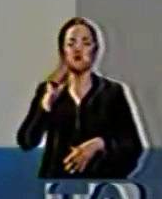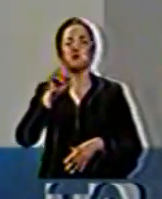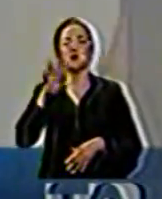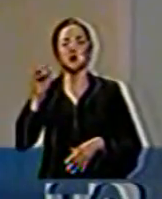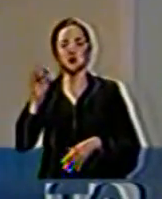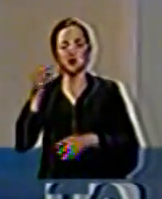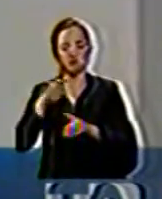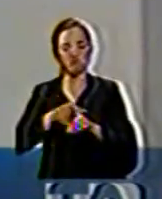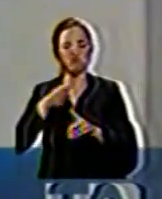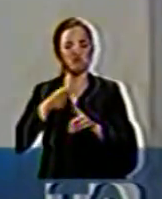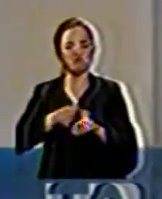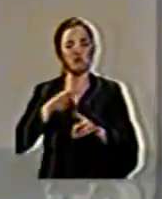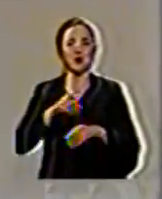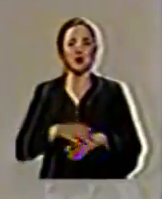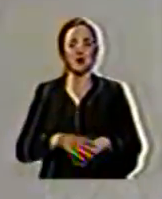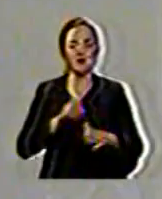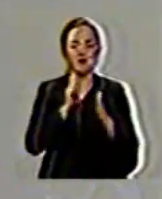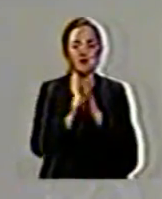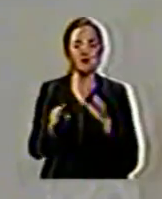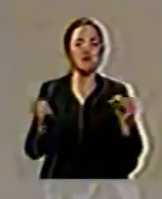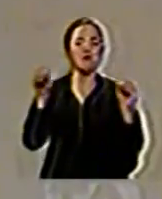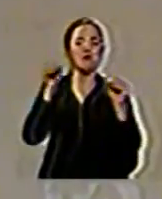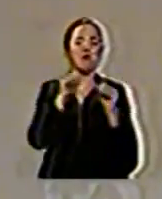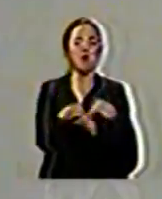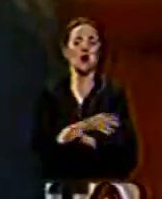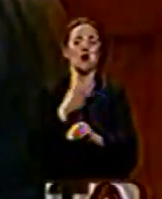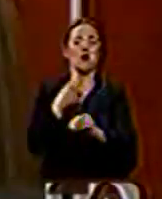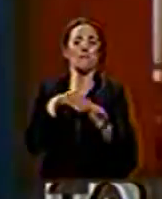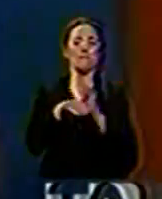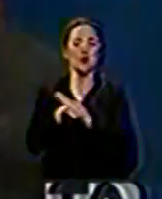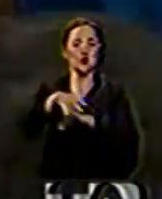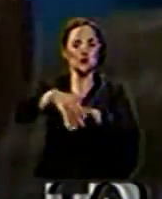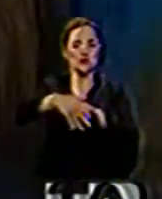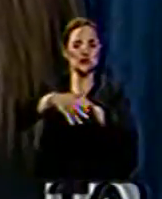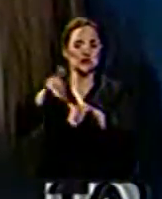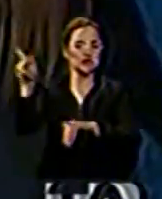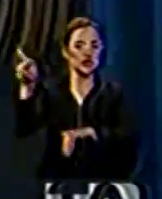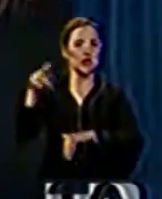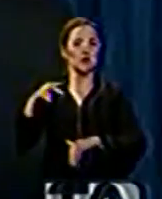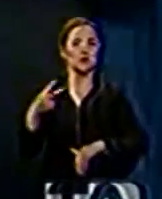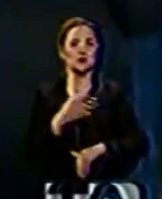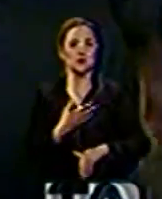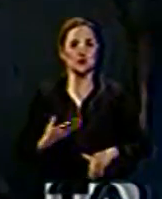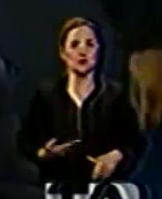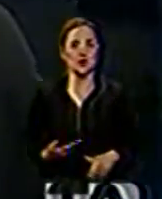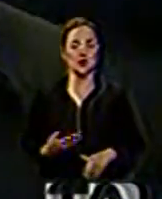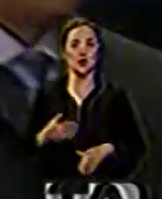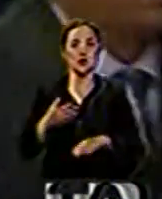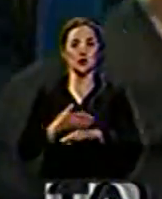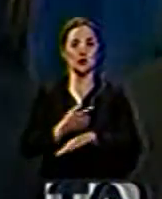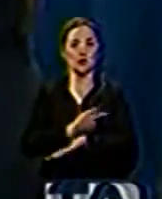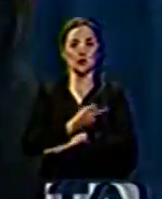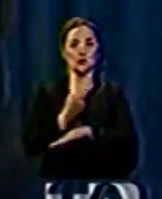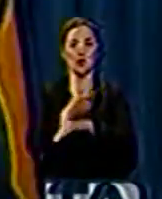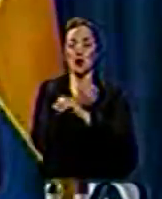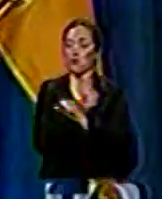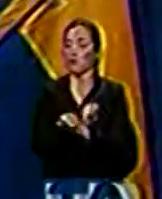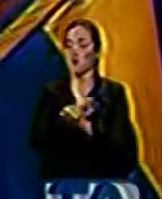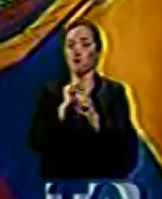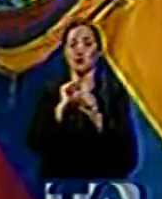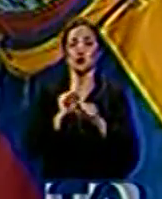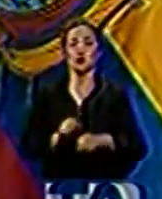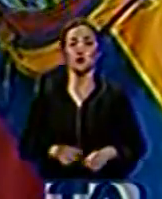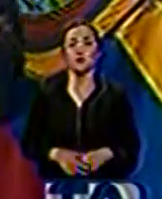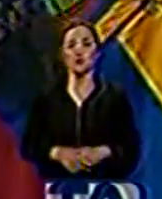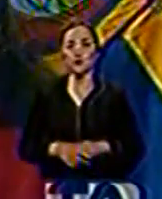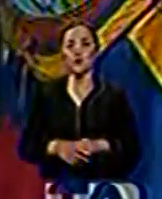Había depositado su supuestamente en una cuenta bancaria de Vicuña. La vicepresidenta se defendió un día después de que la declaración juramentada se